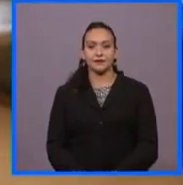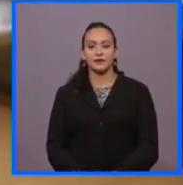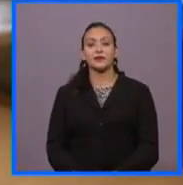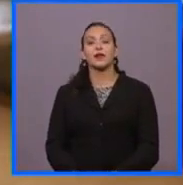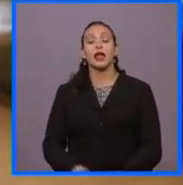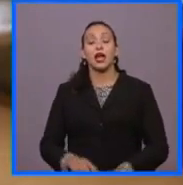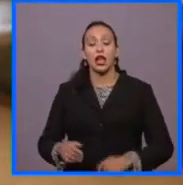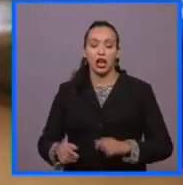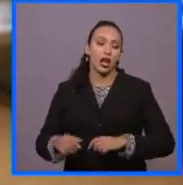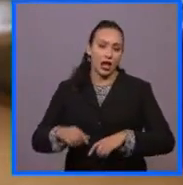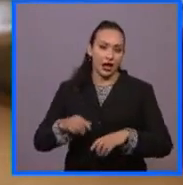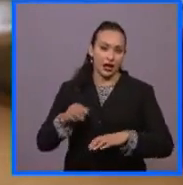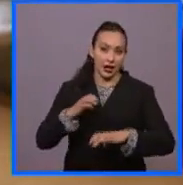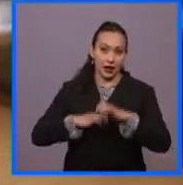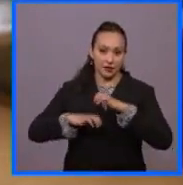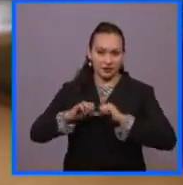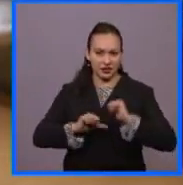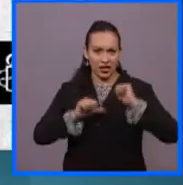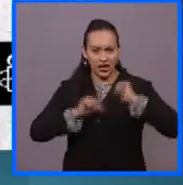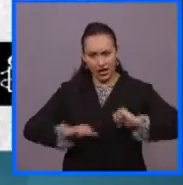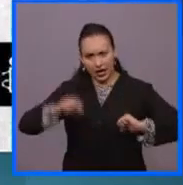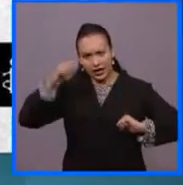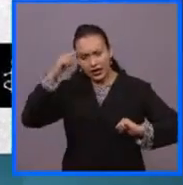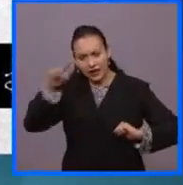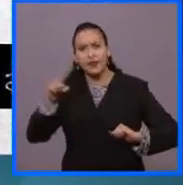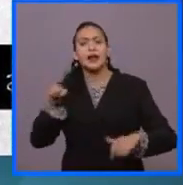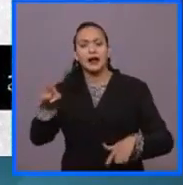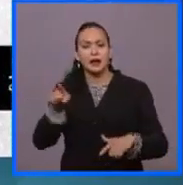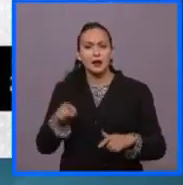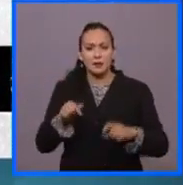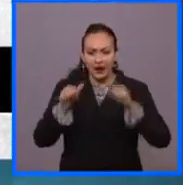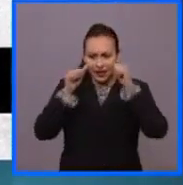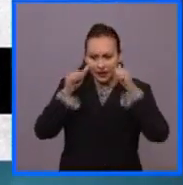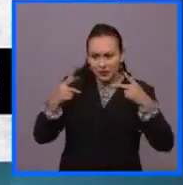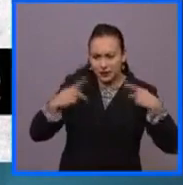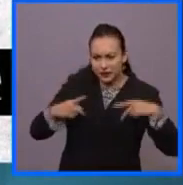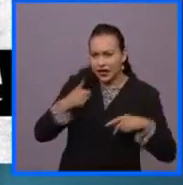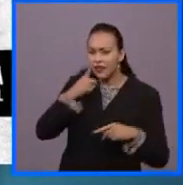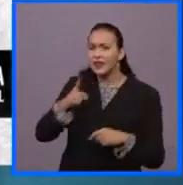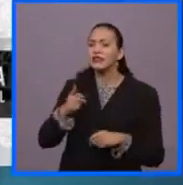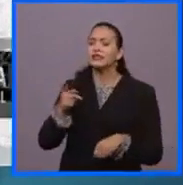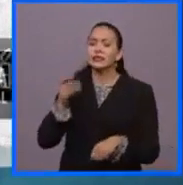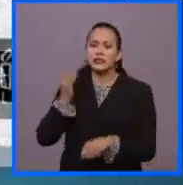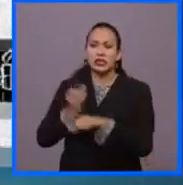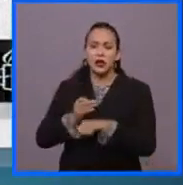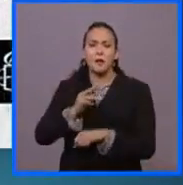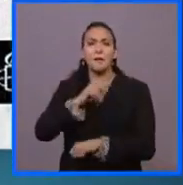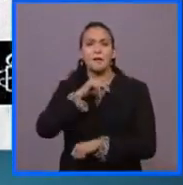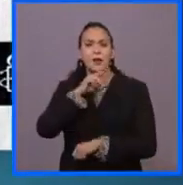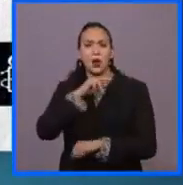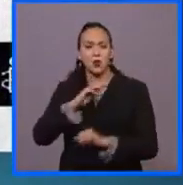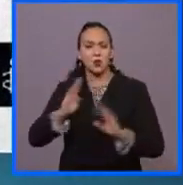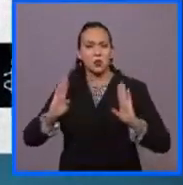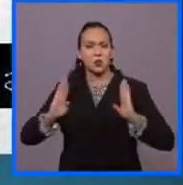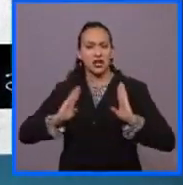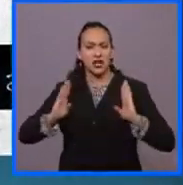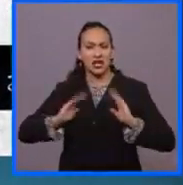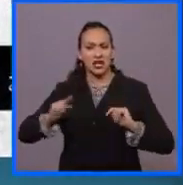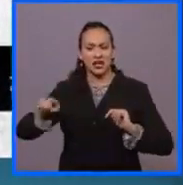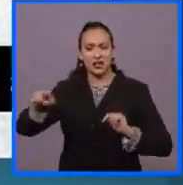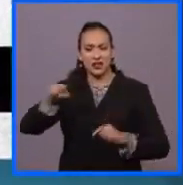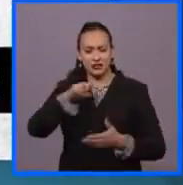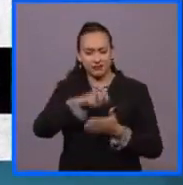Amnistía Internacional manifestó su preocupación por la iniciativa que crea la Ley de la Guardia Nacional y que modifica